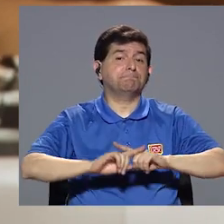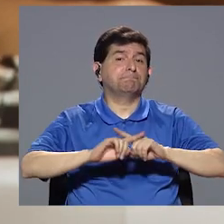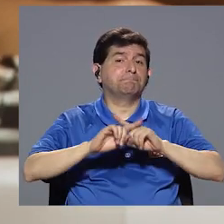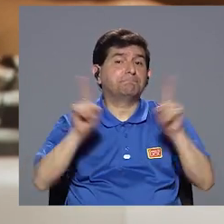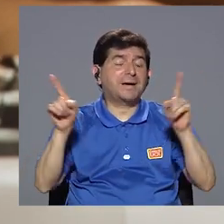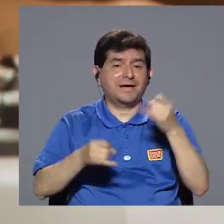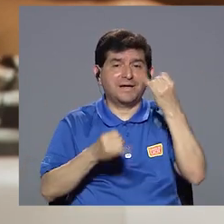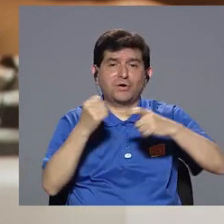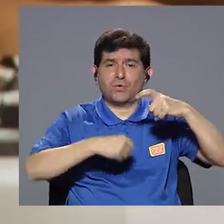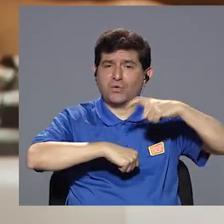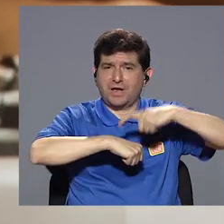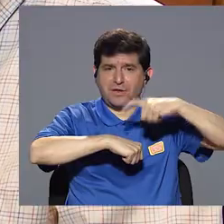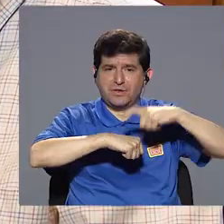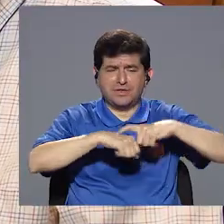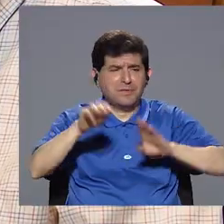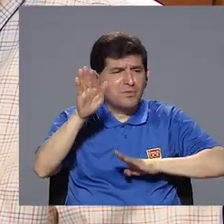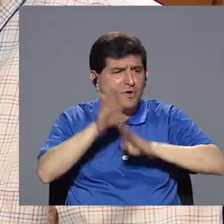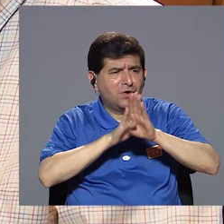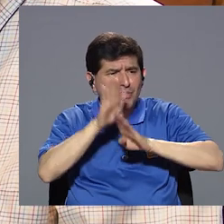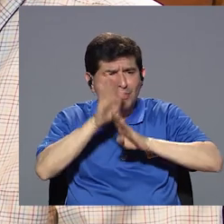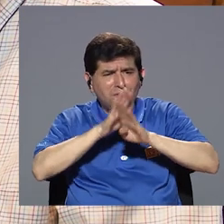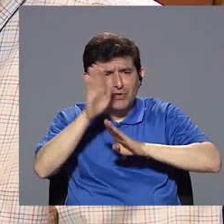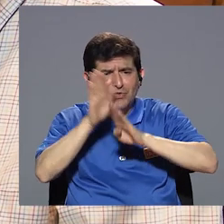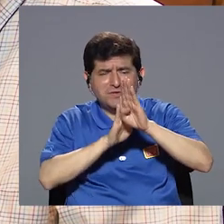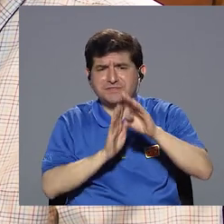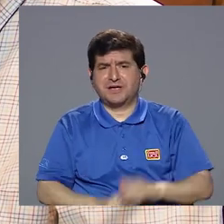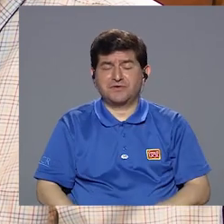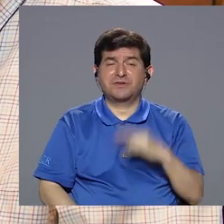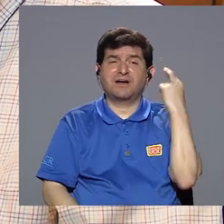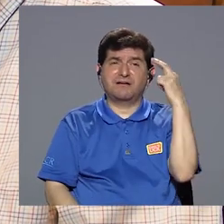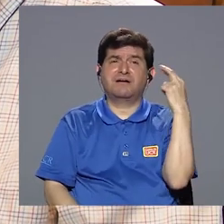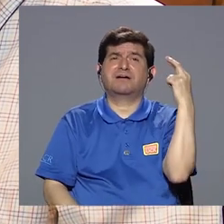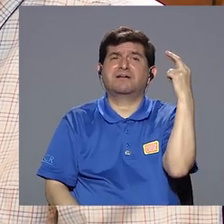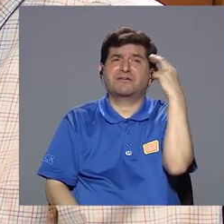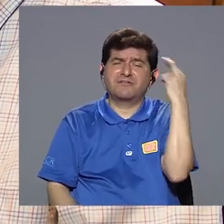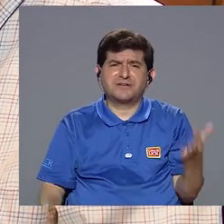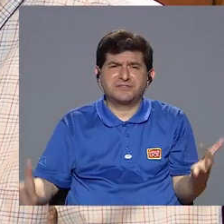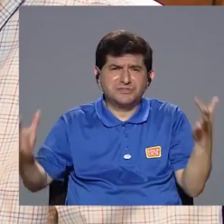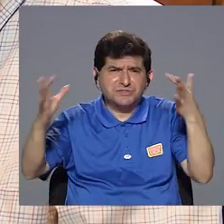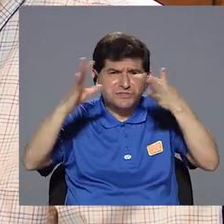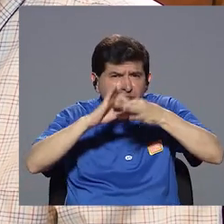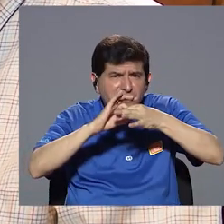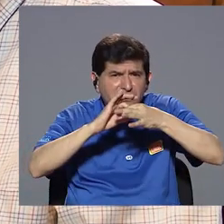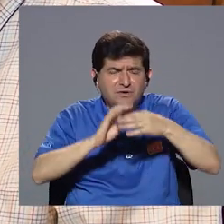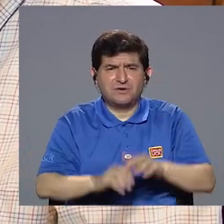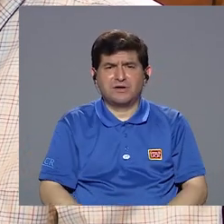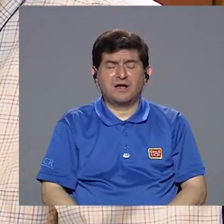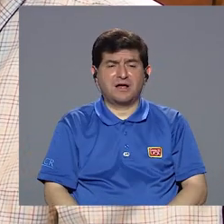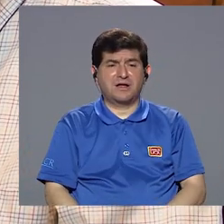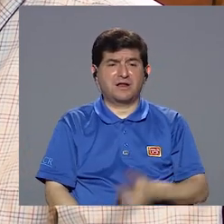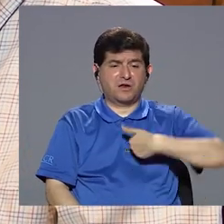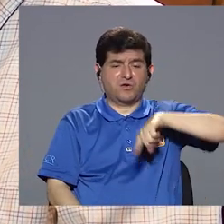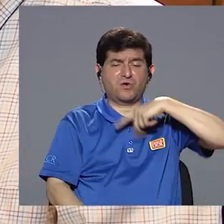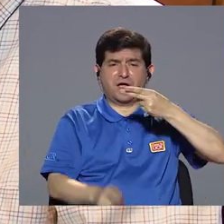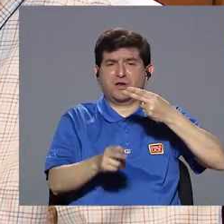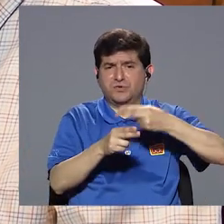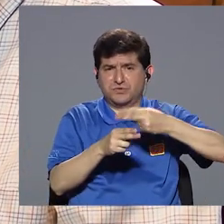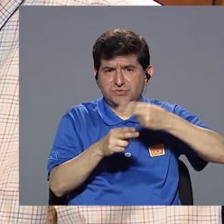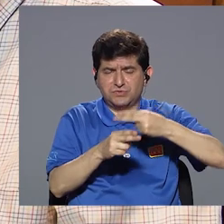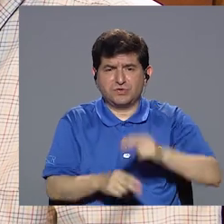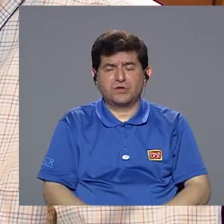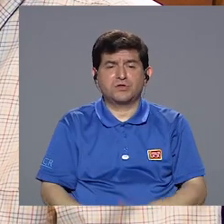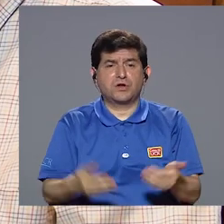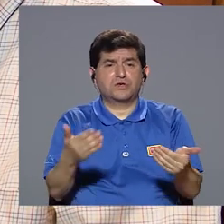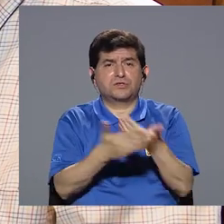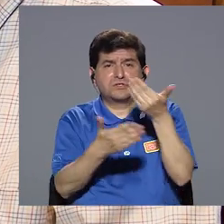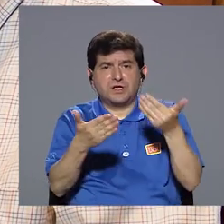pero últimamente se ha desarrollado toda una reflexión sobre lo que denominamos